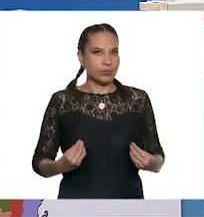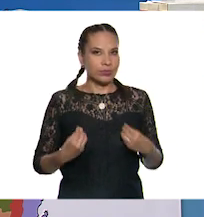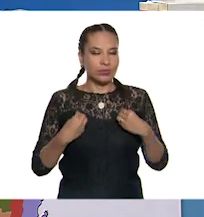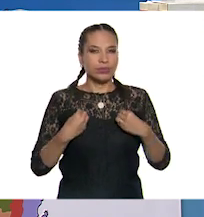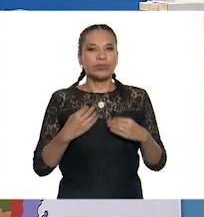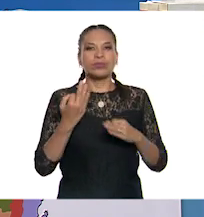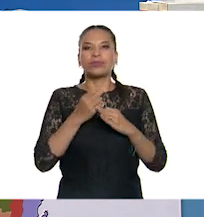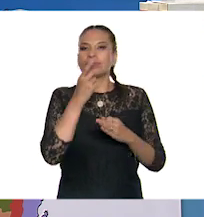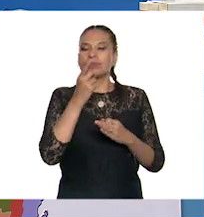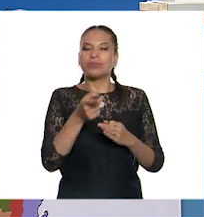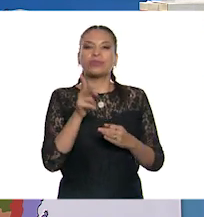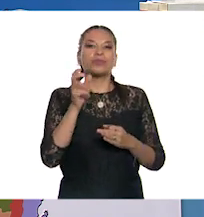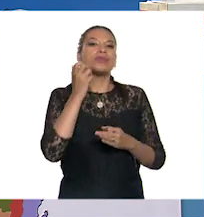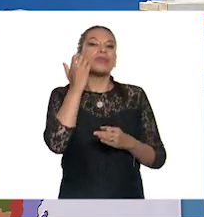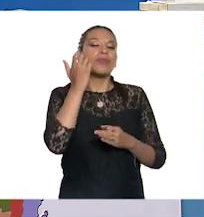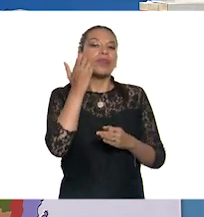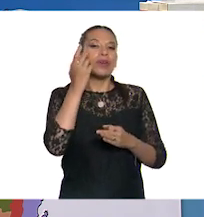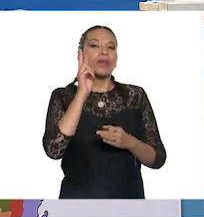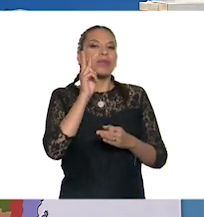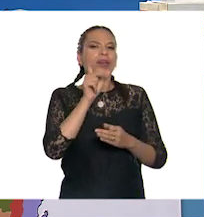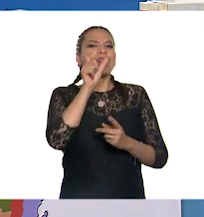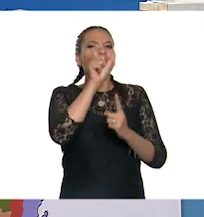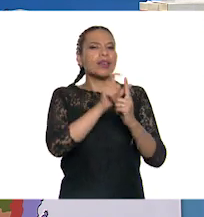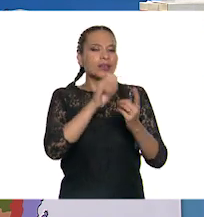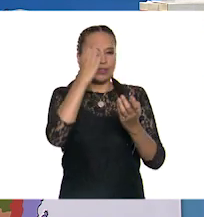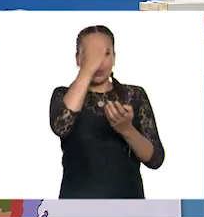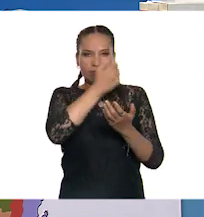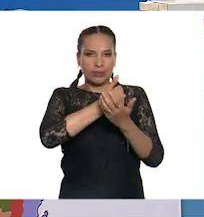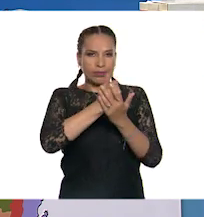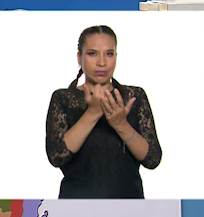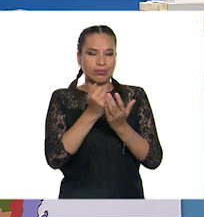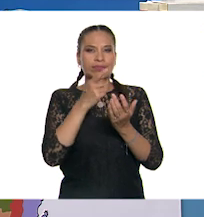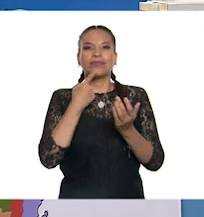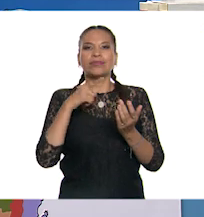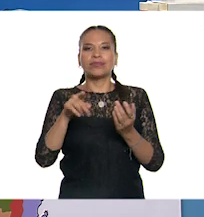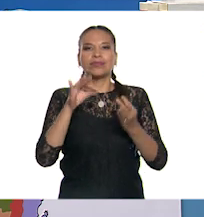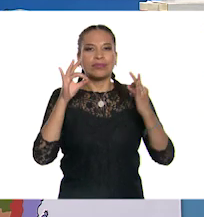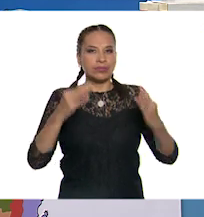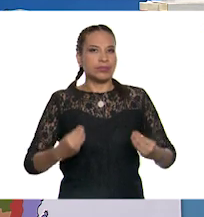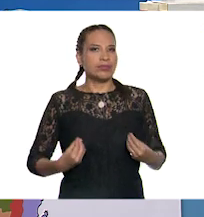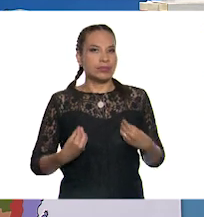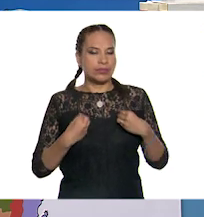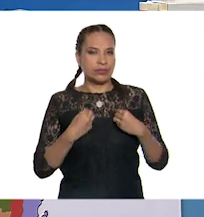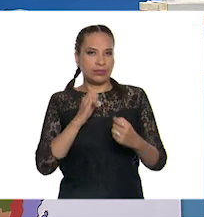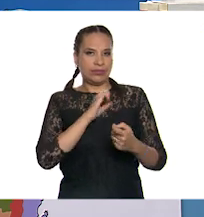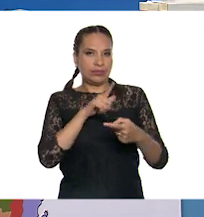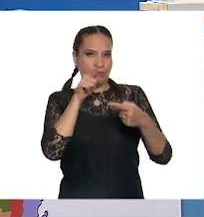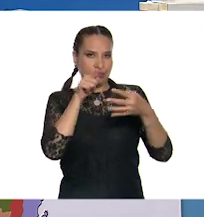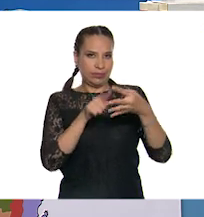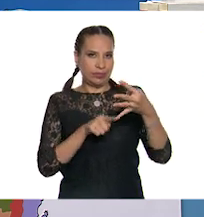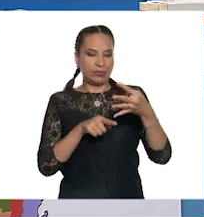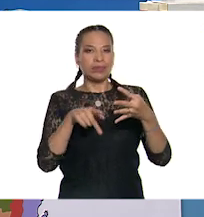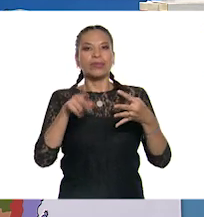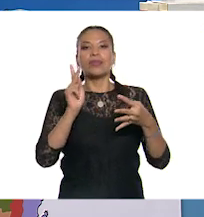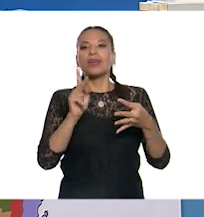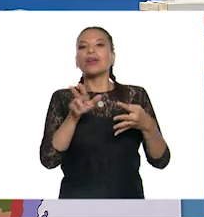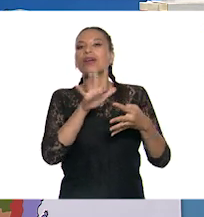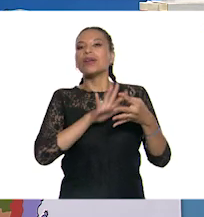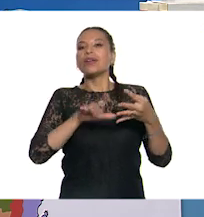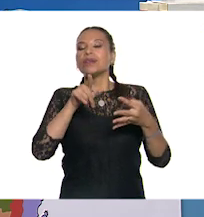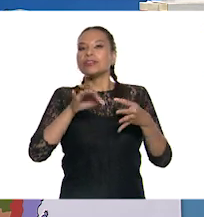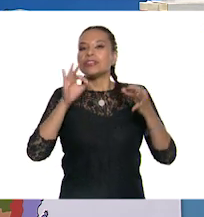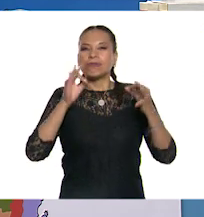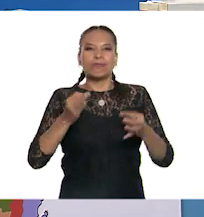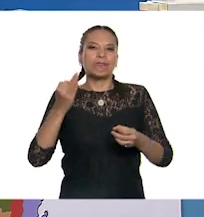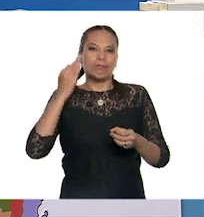que, como dije, aspiraba a retratar, analizar y denunciar una realidad particular, pero desde el terreno de la